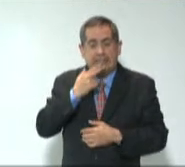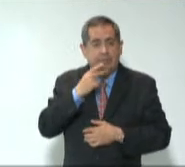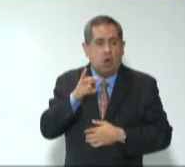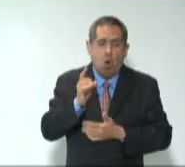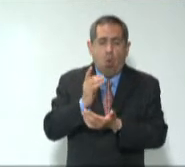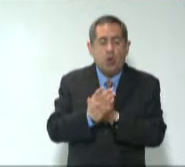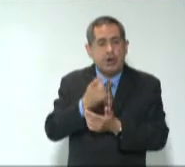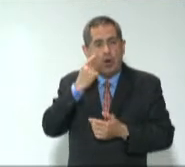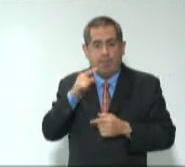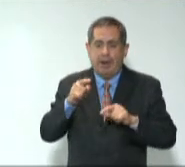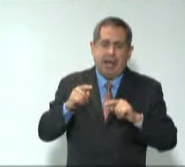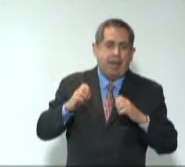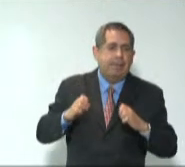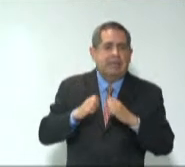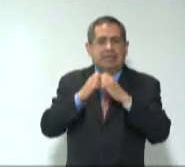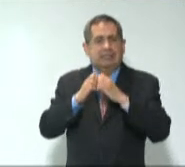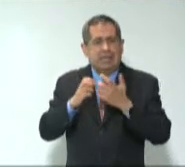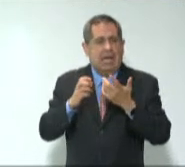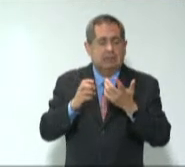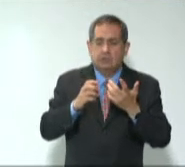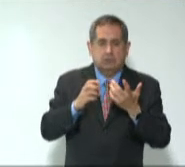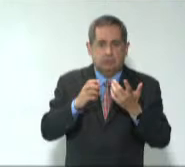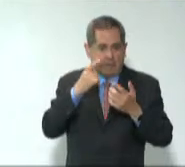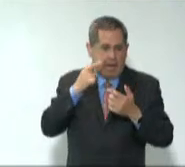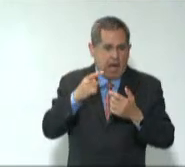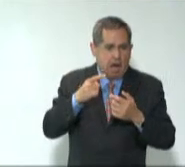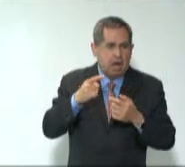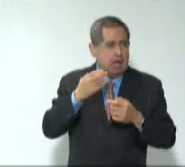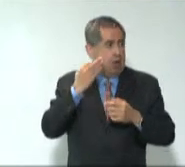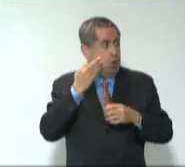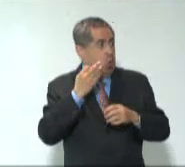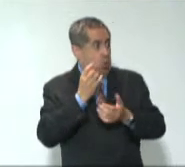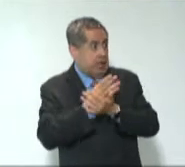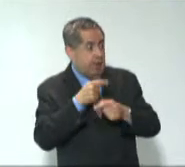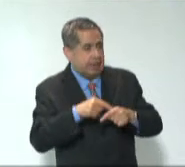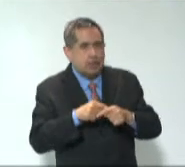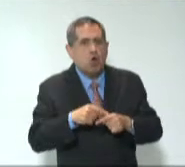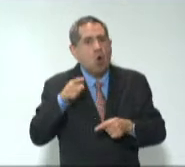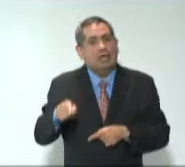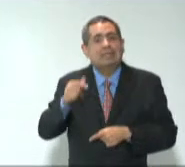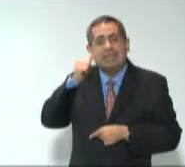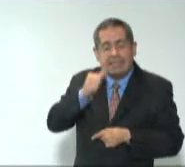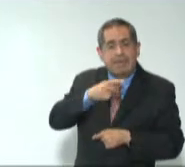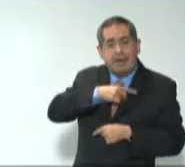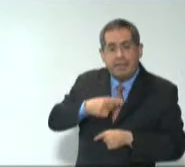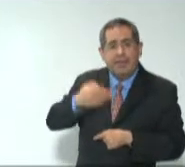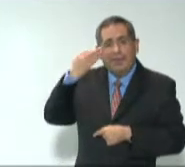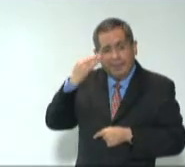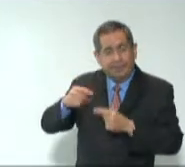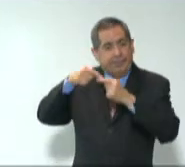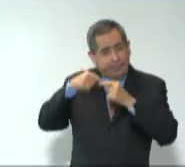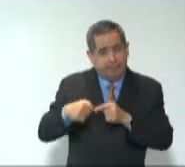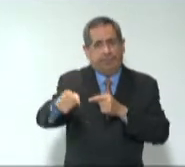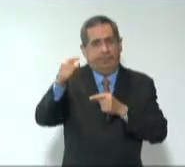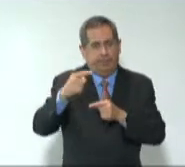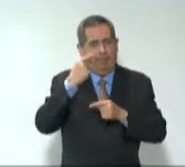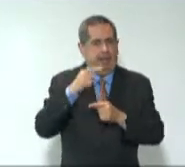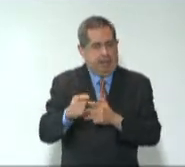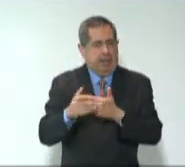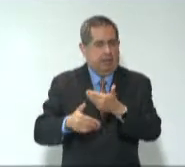ser desarrollado para emergencias sanitarias o para épocas como esta sino debe ser una práctica permanente sin que esto